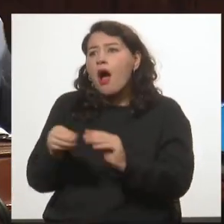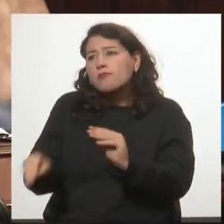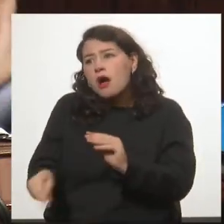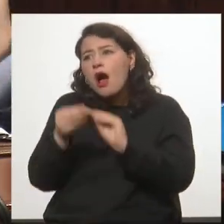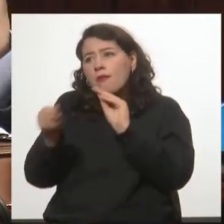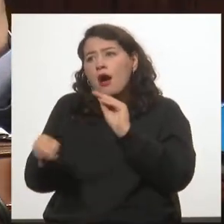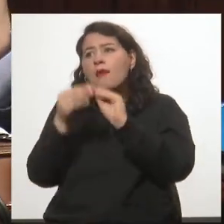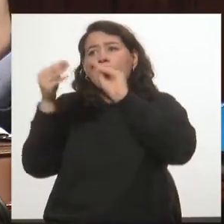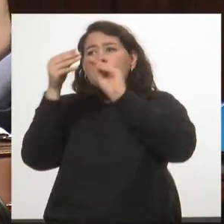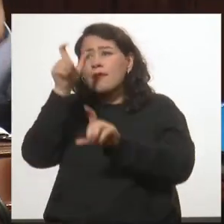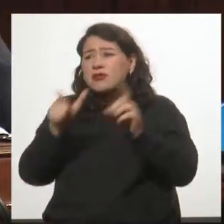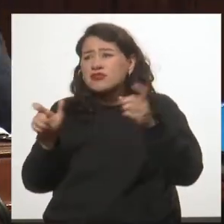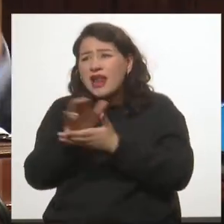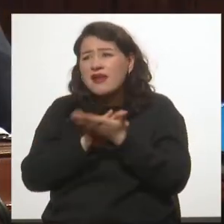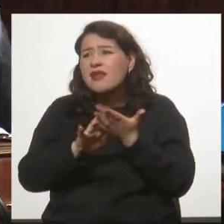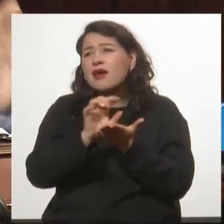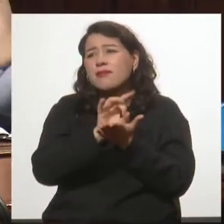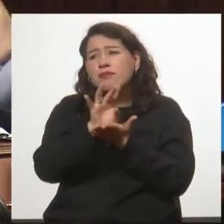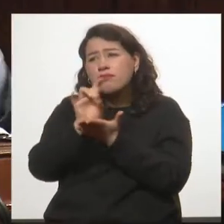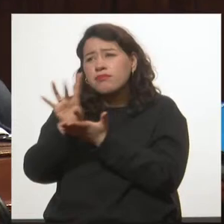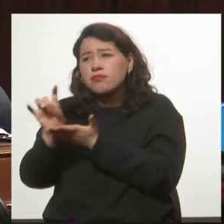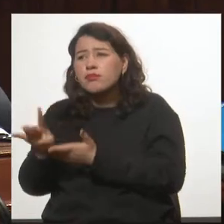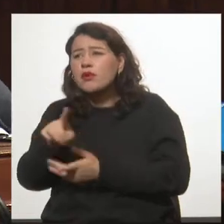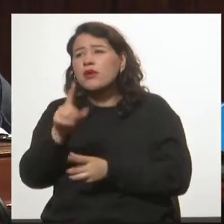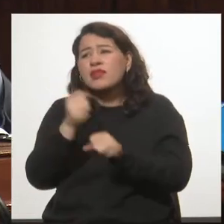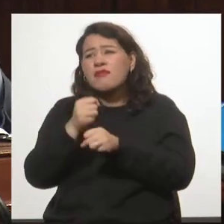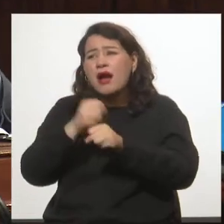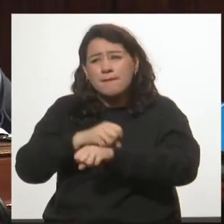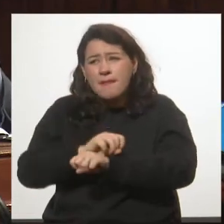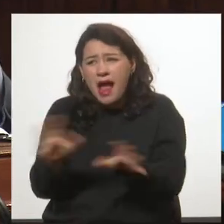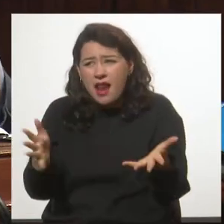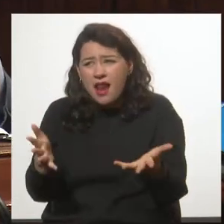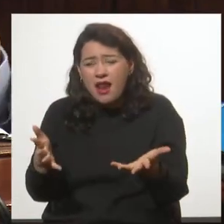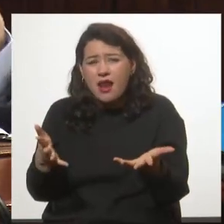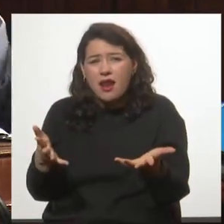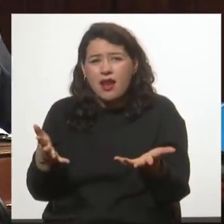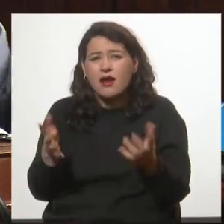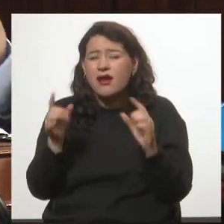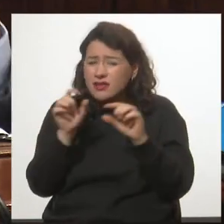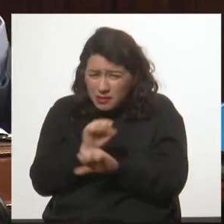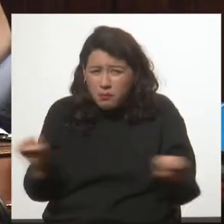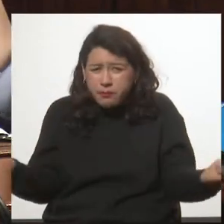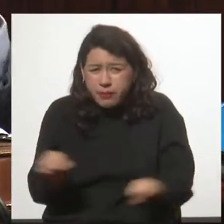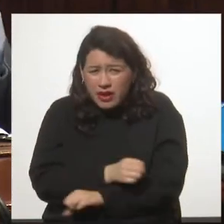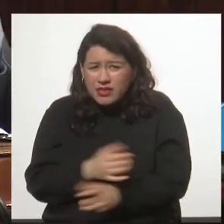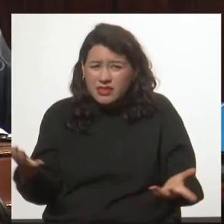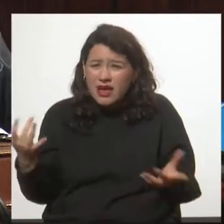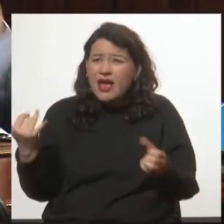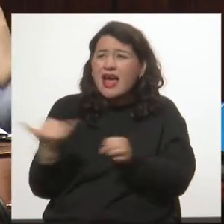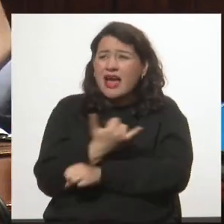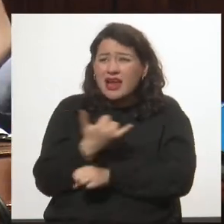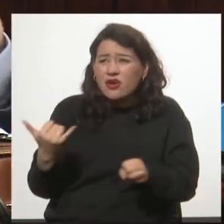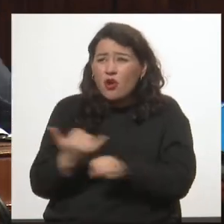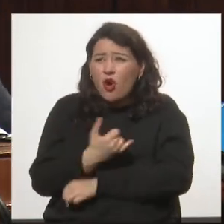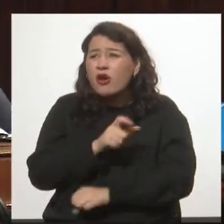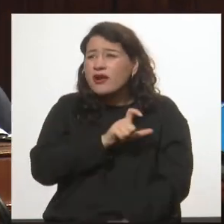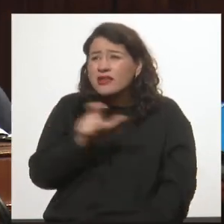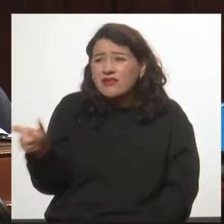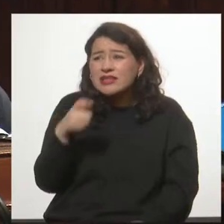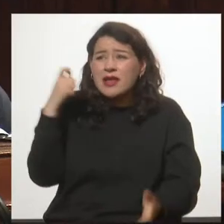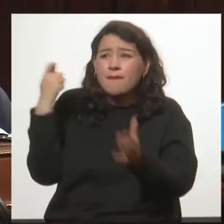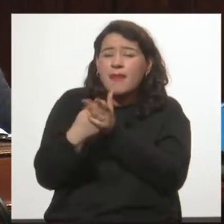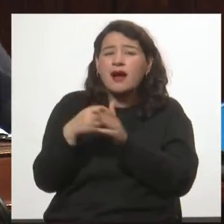destituido por omisión o negligencia es posible roble por tanto